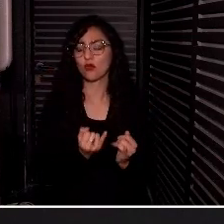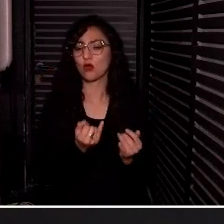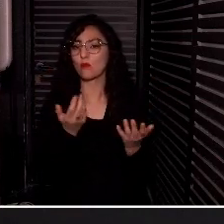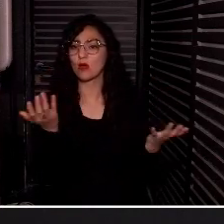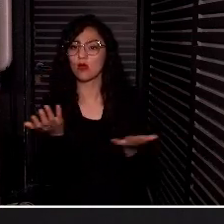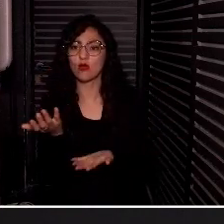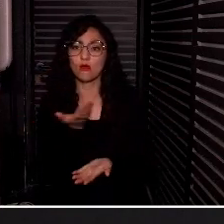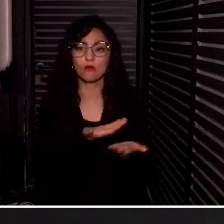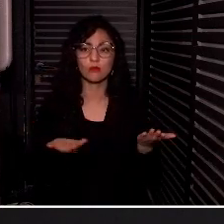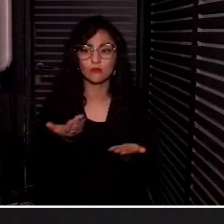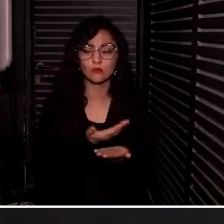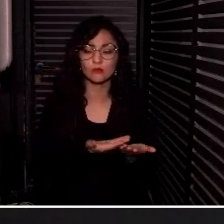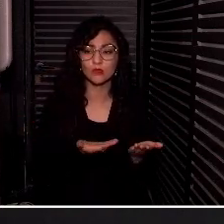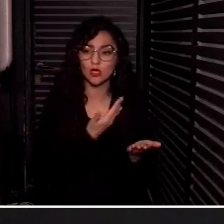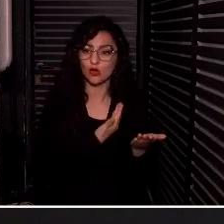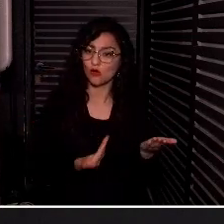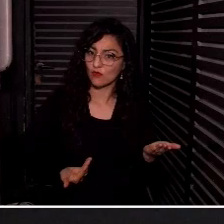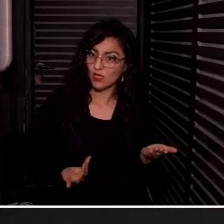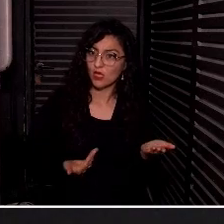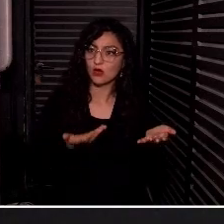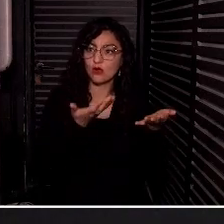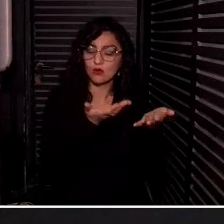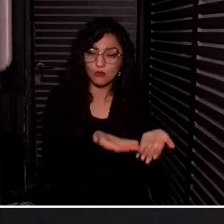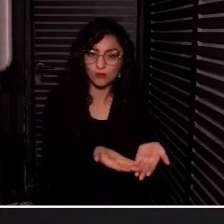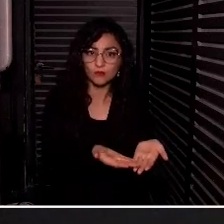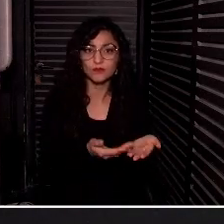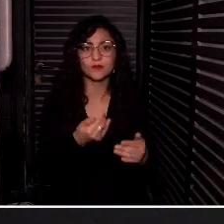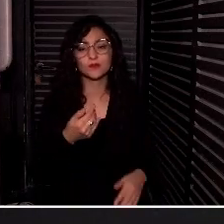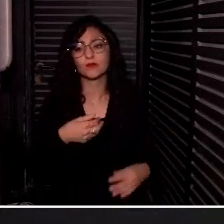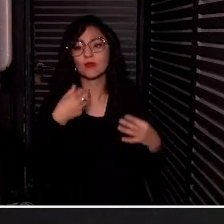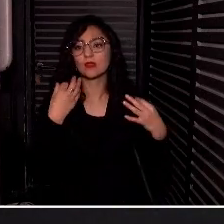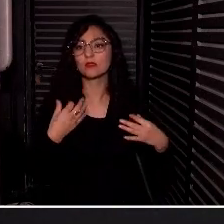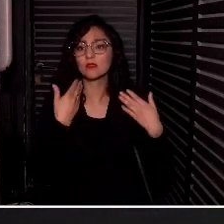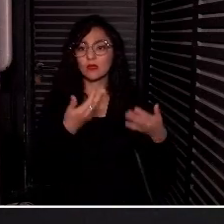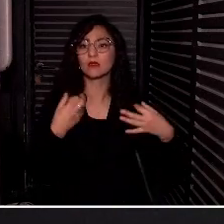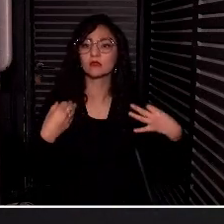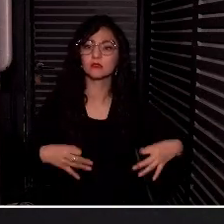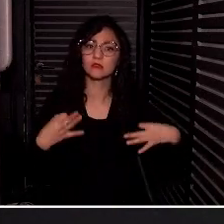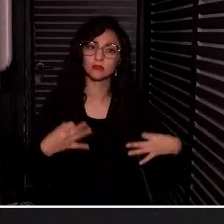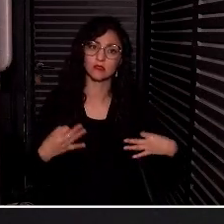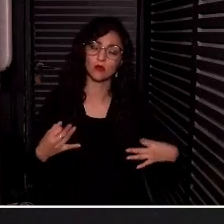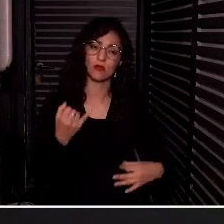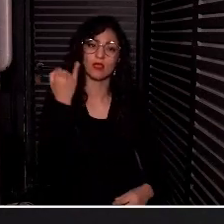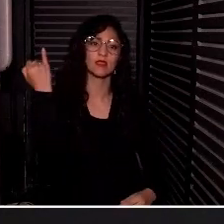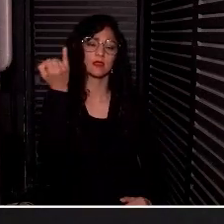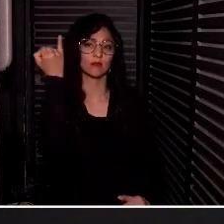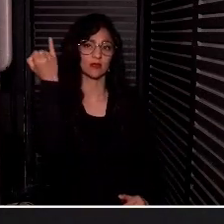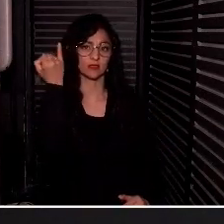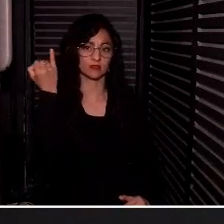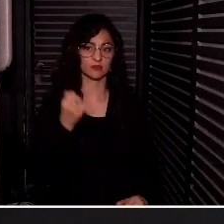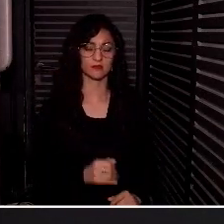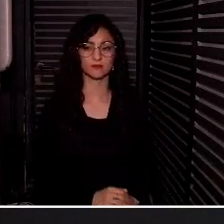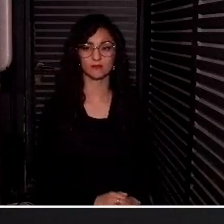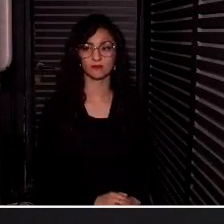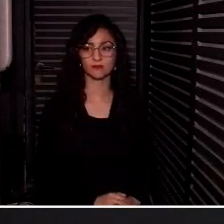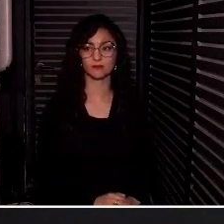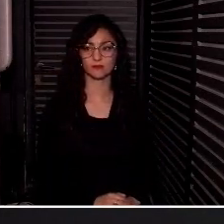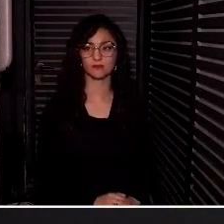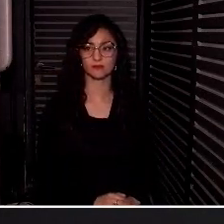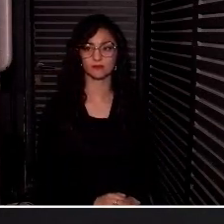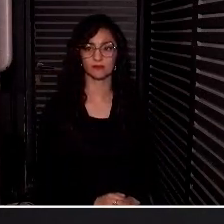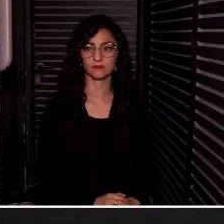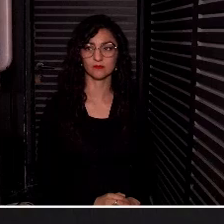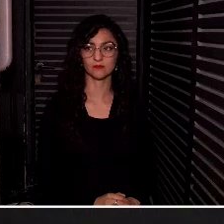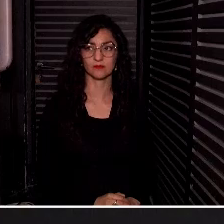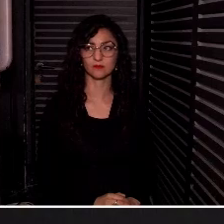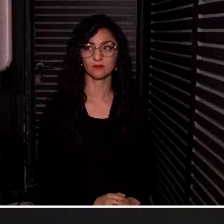está estipulado el gobierno corporativo de tvn asegura pluralismo e Independencia Eso